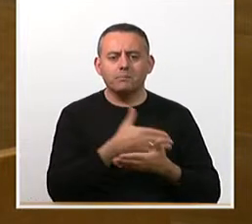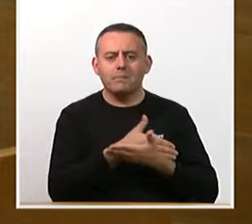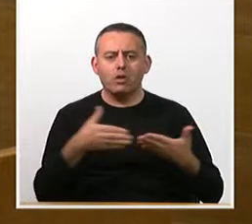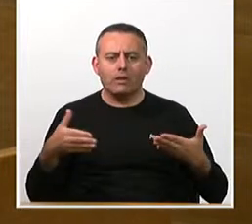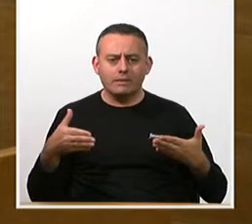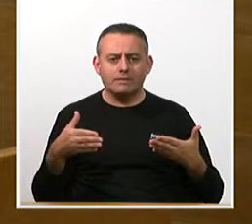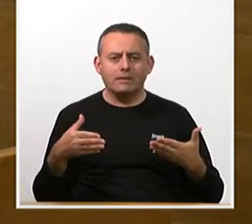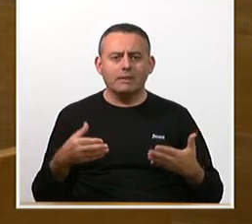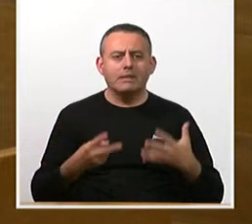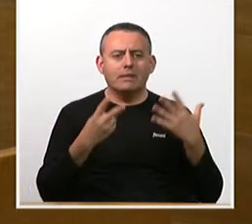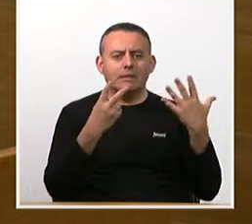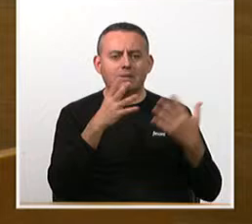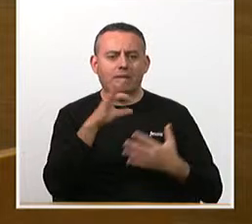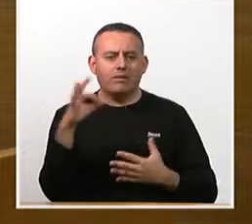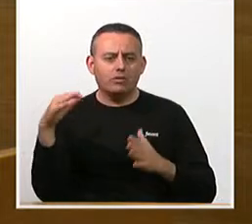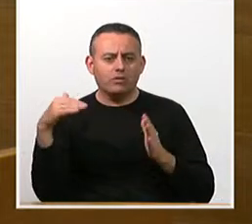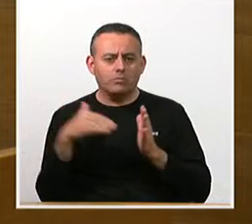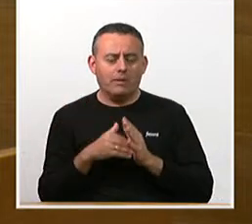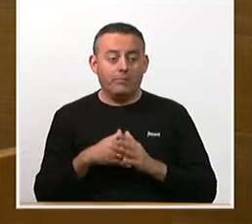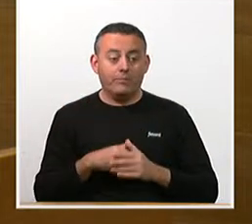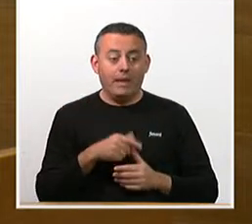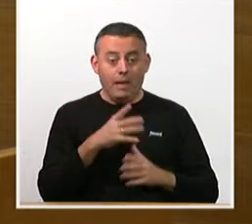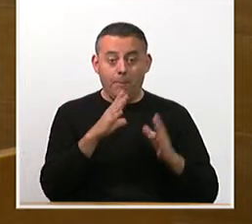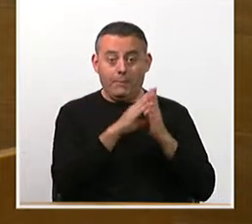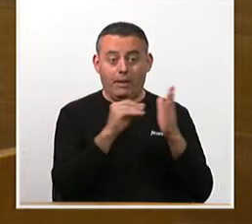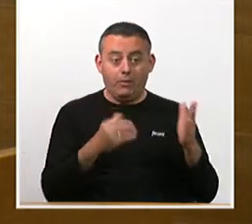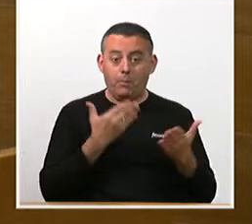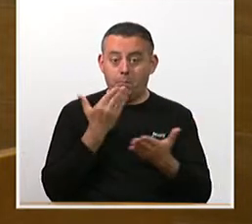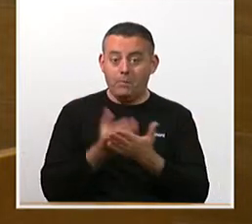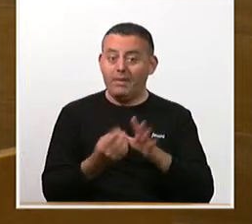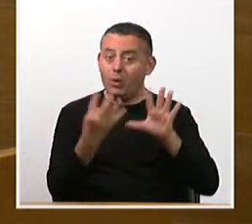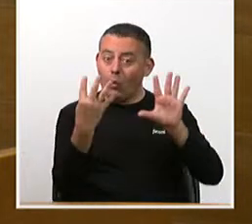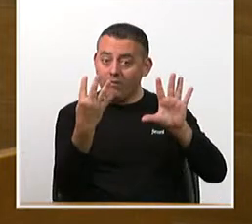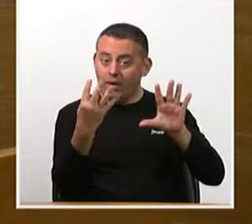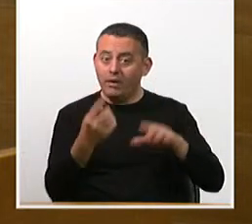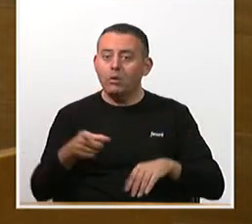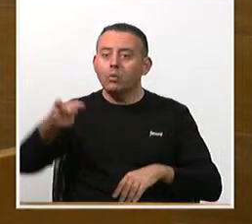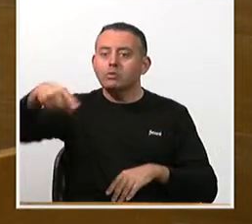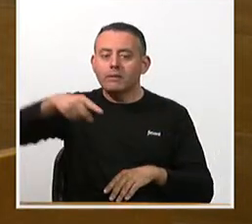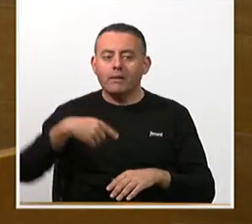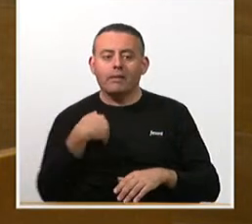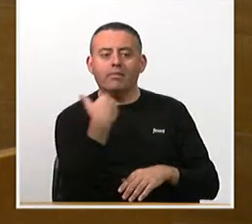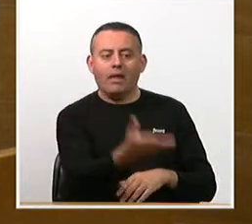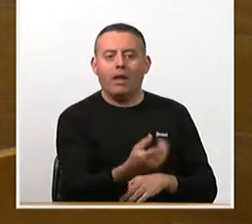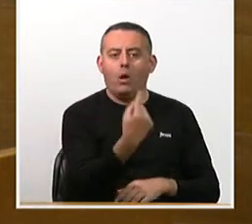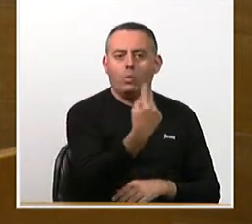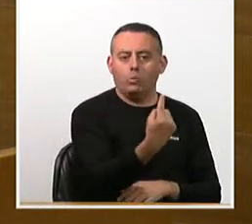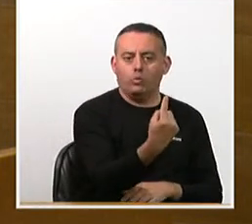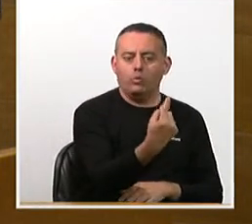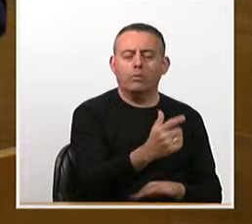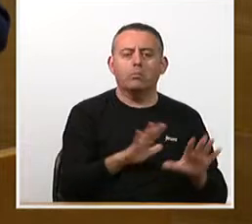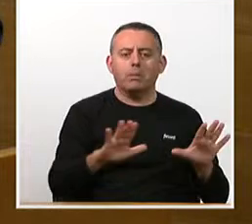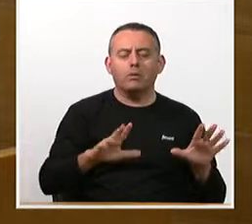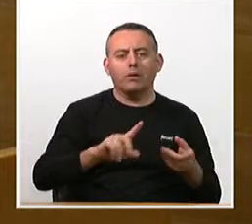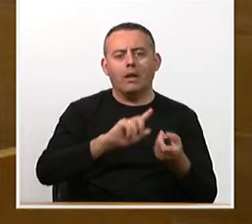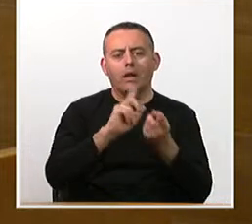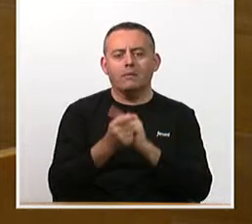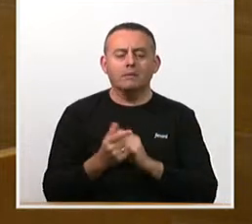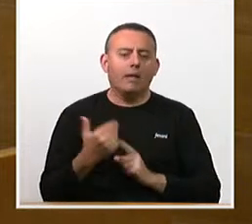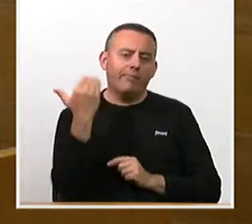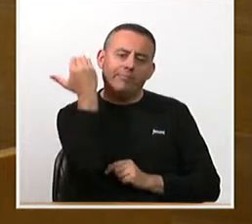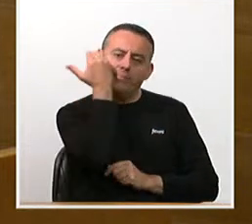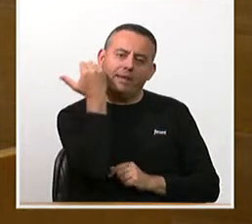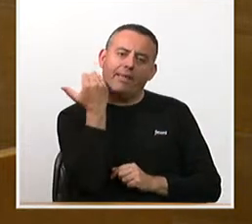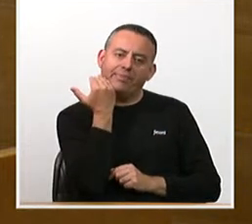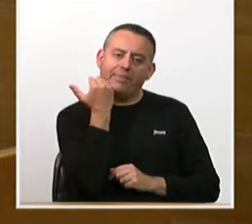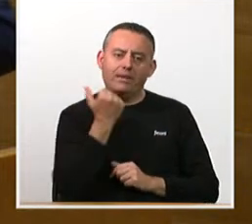eur de nueve que pidieron Venid firmó una Pero qué pasó en gandía O es que ya Diana